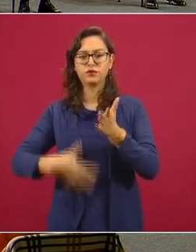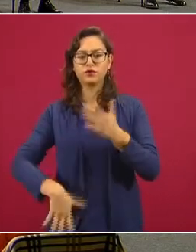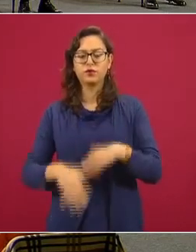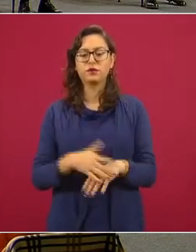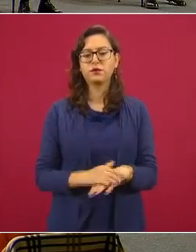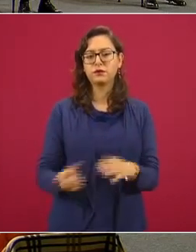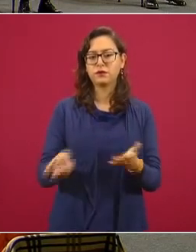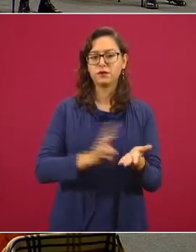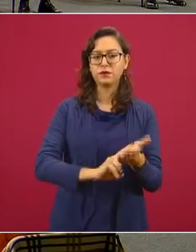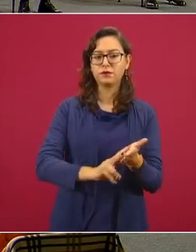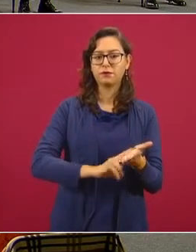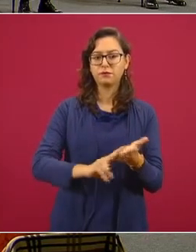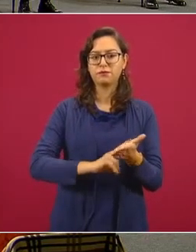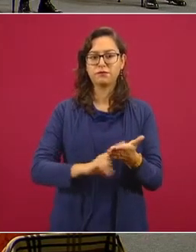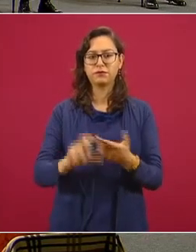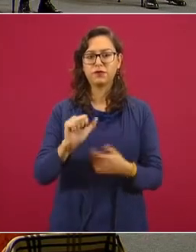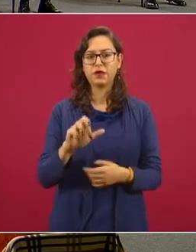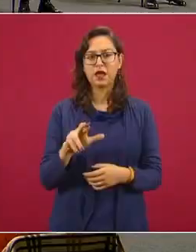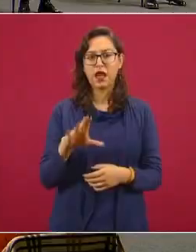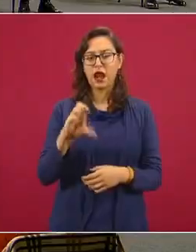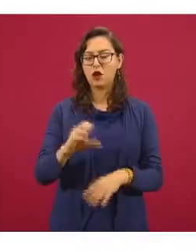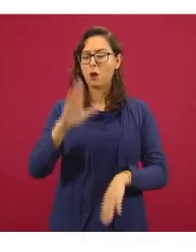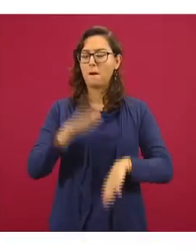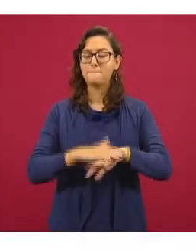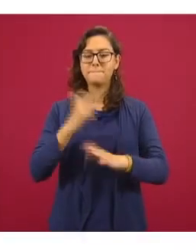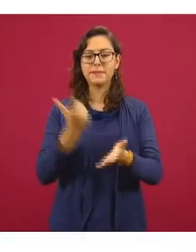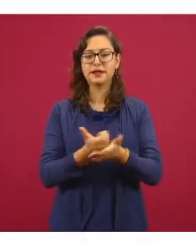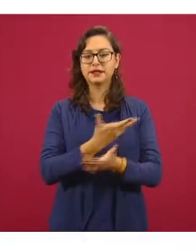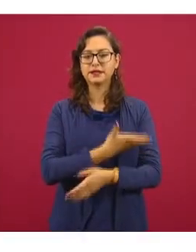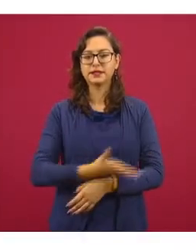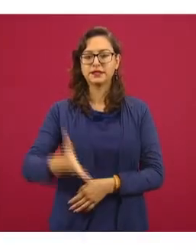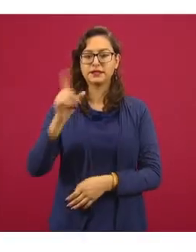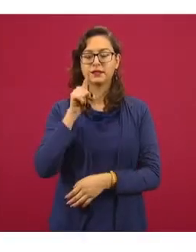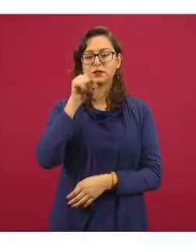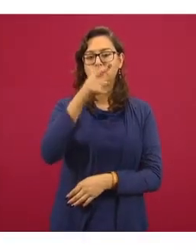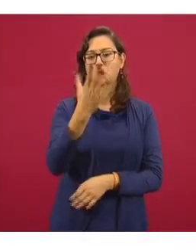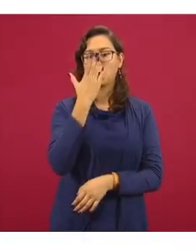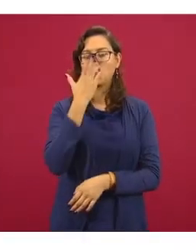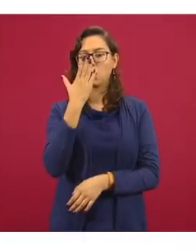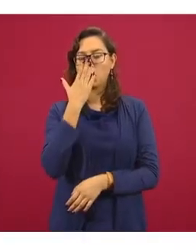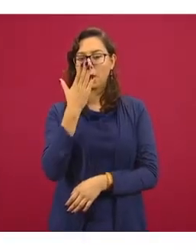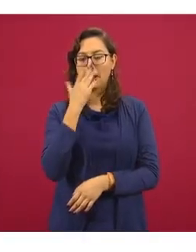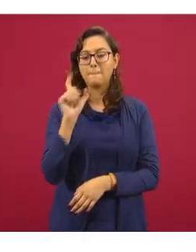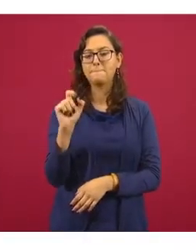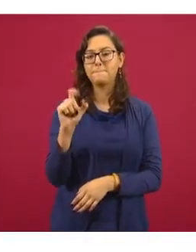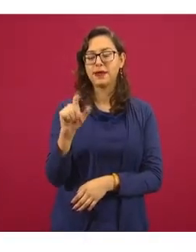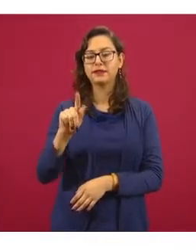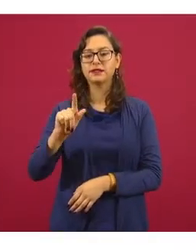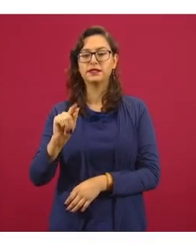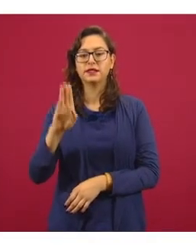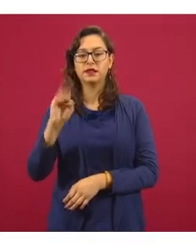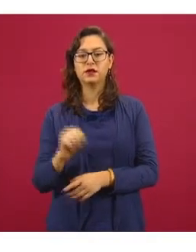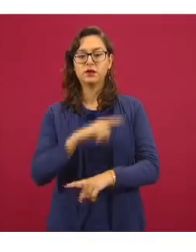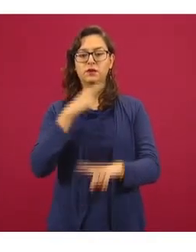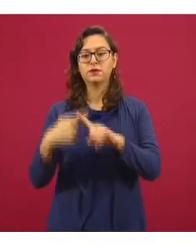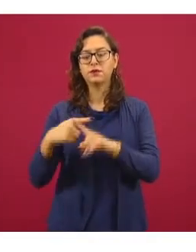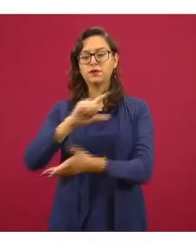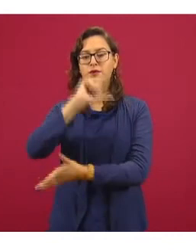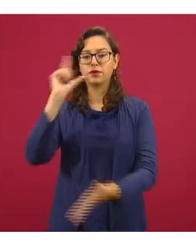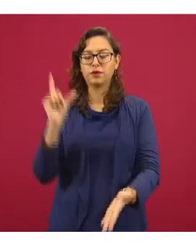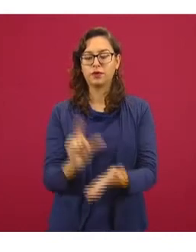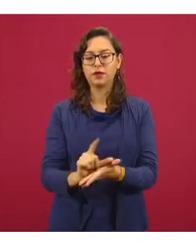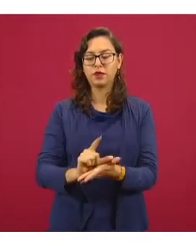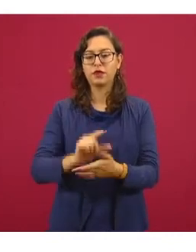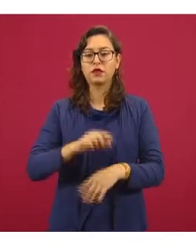Arco tiene el precio más alto con el margen más alto en Magdalena, Sonora, 20 pesos con 79 centavos por litro precio al